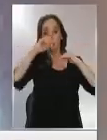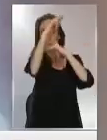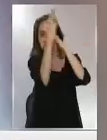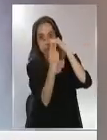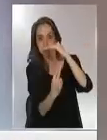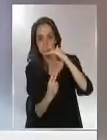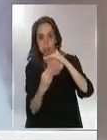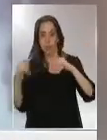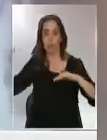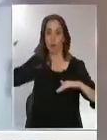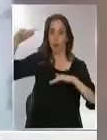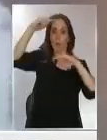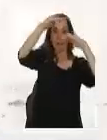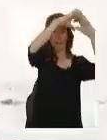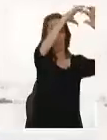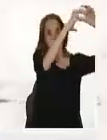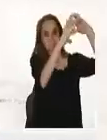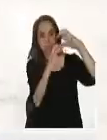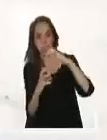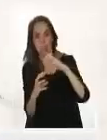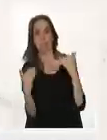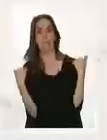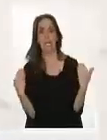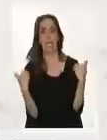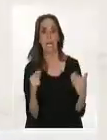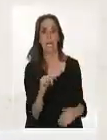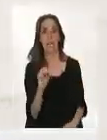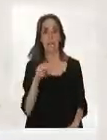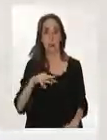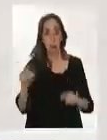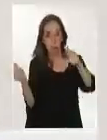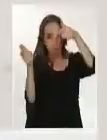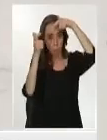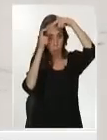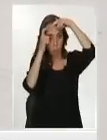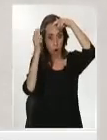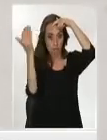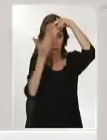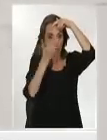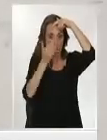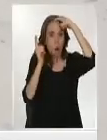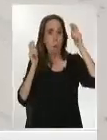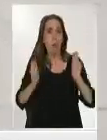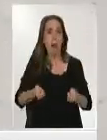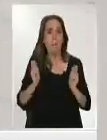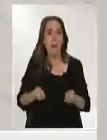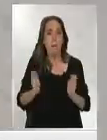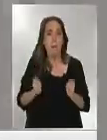más conocido como entrenamiento TAM de los boinas negras.